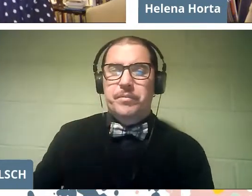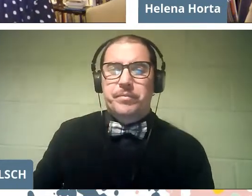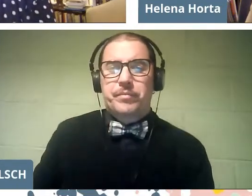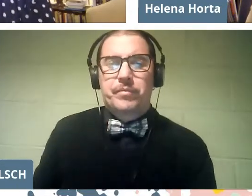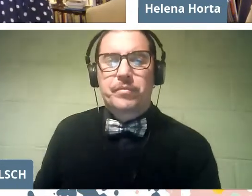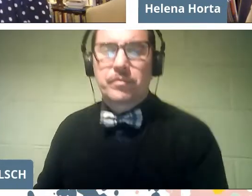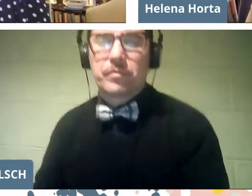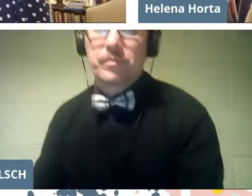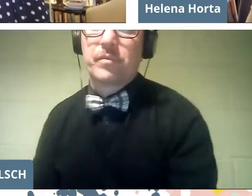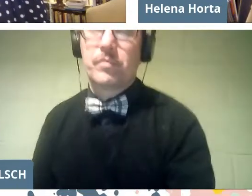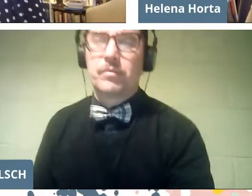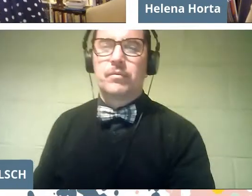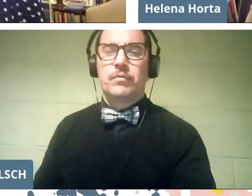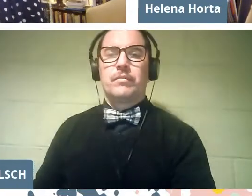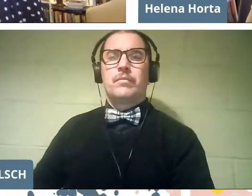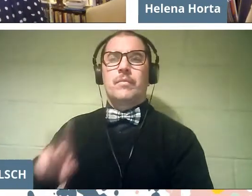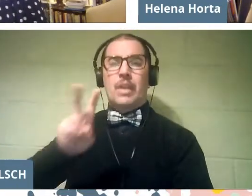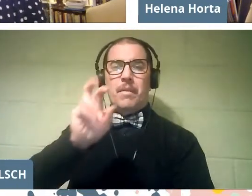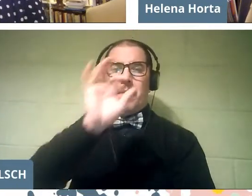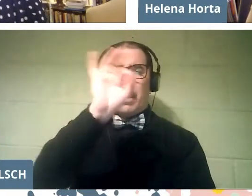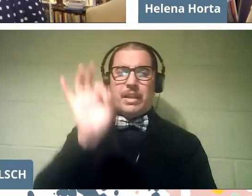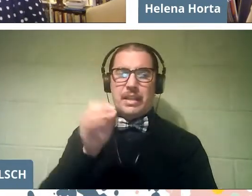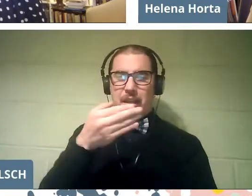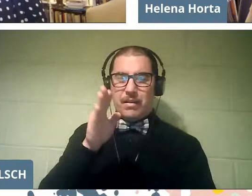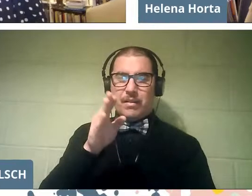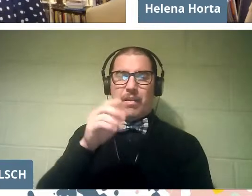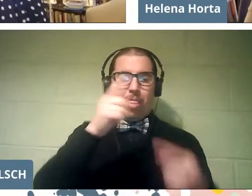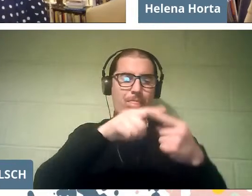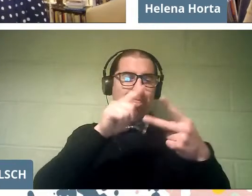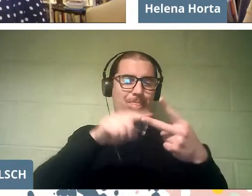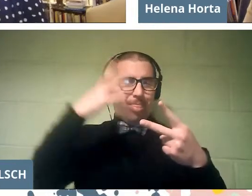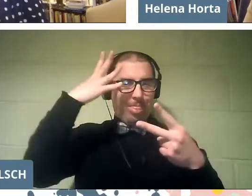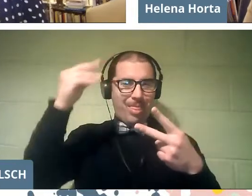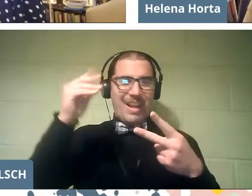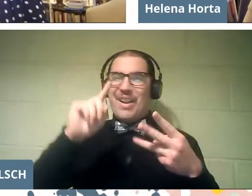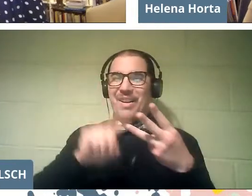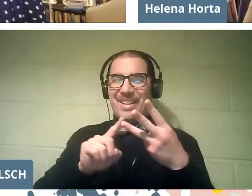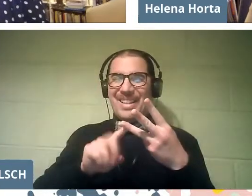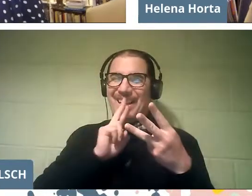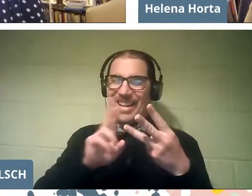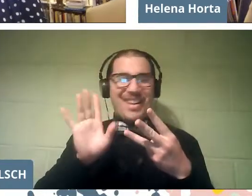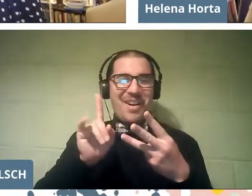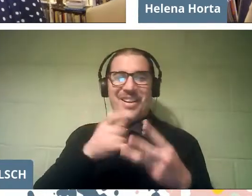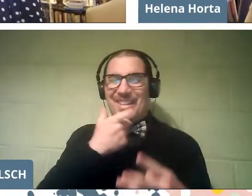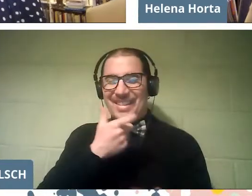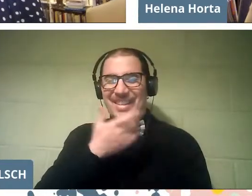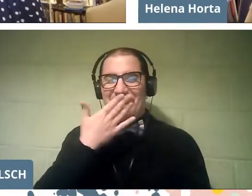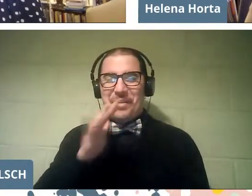por la tercera, que se me olvidó la primera y la segunda. No. De las tu recuerdo.